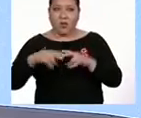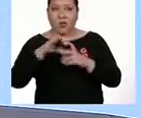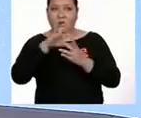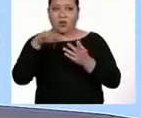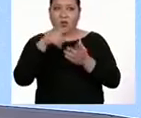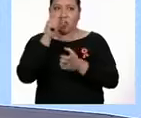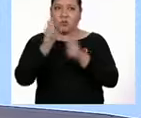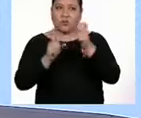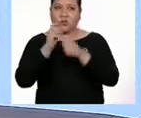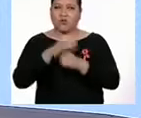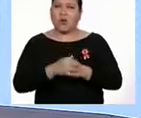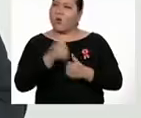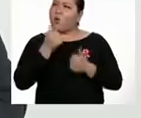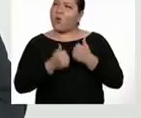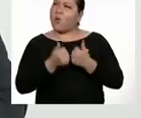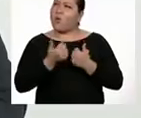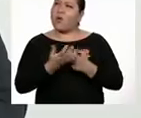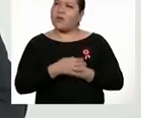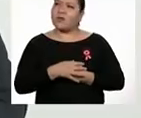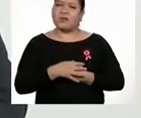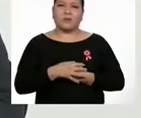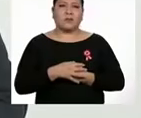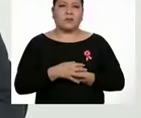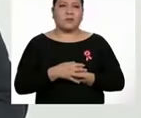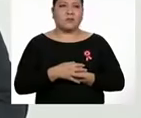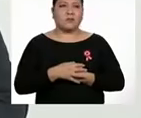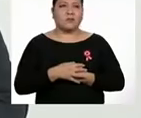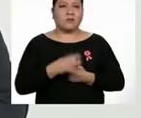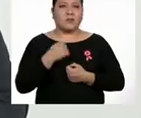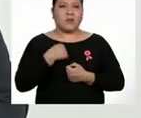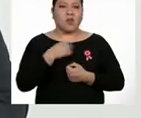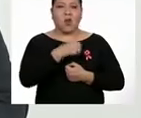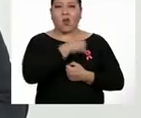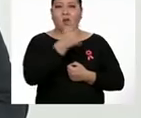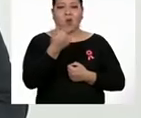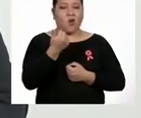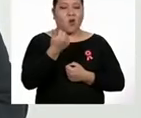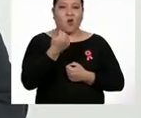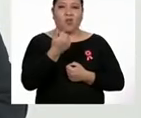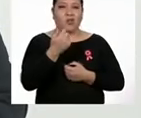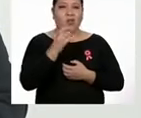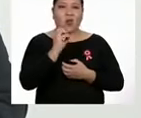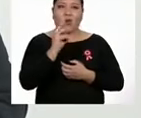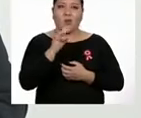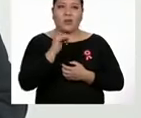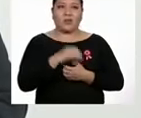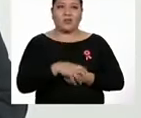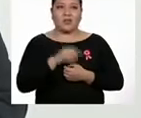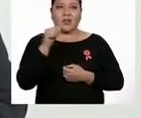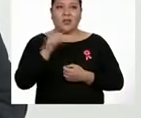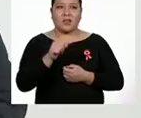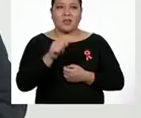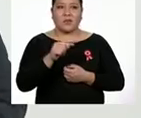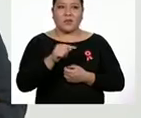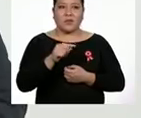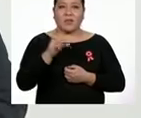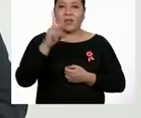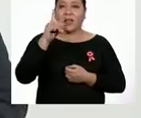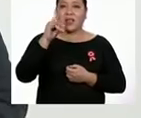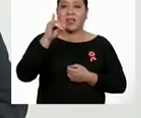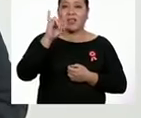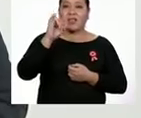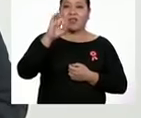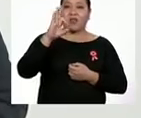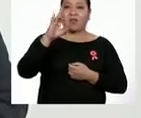de operación tendré que hacer ahí? Esto lo haremos con otro tipo de operación de intervalos, llamado la